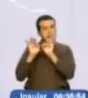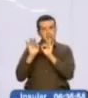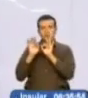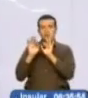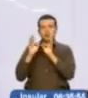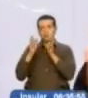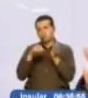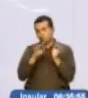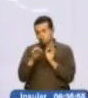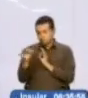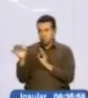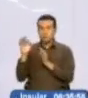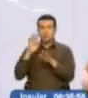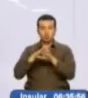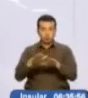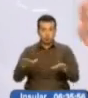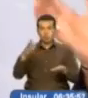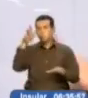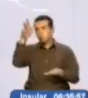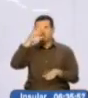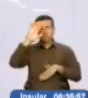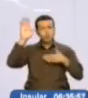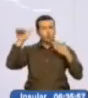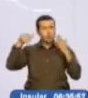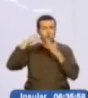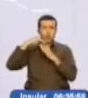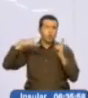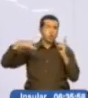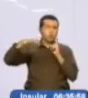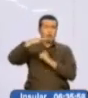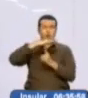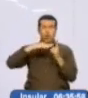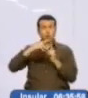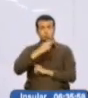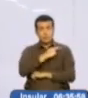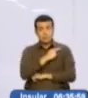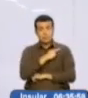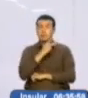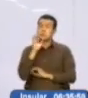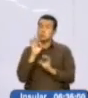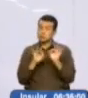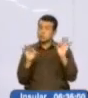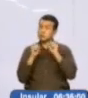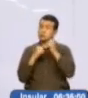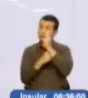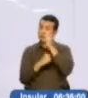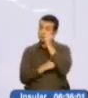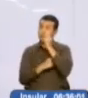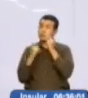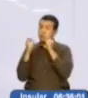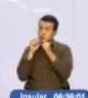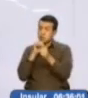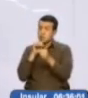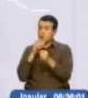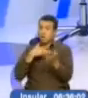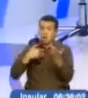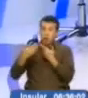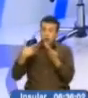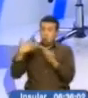que se quiera, los estudiantes, los docentes, todo uh-huh. el entorno académico sí. es una base que tiene que hacer construcción política. Así es, ¿no?